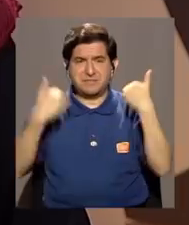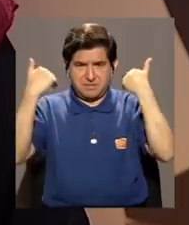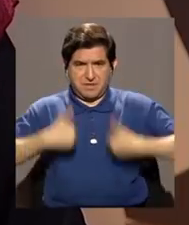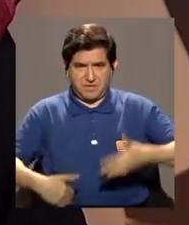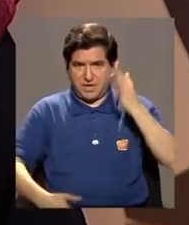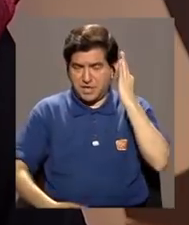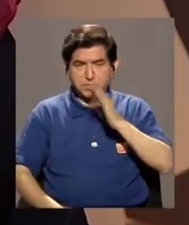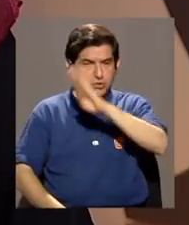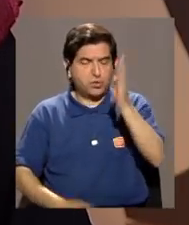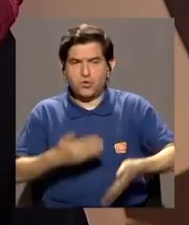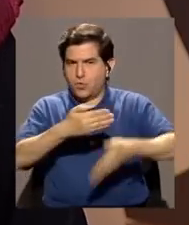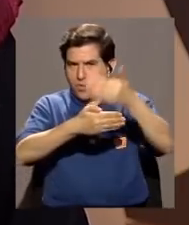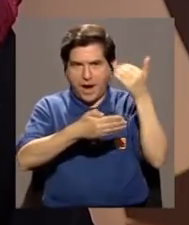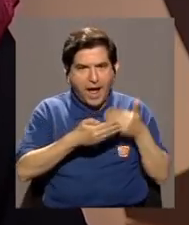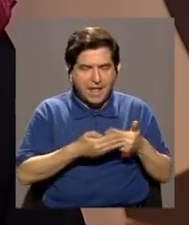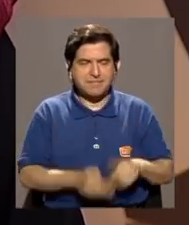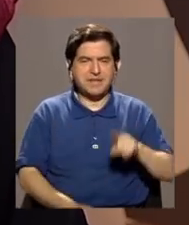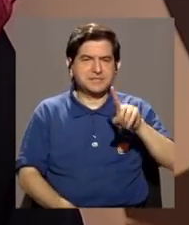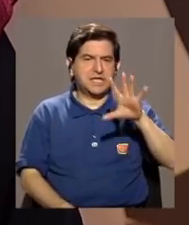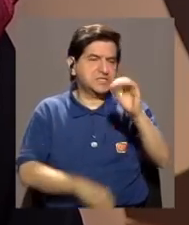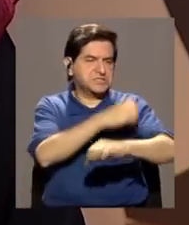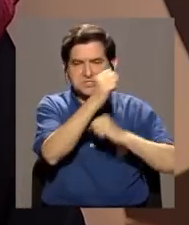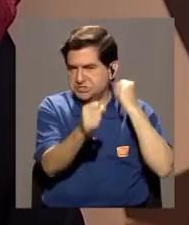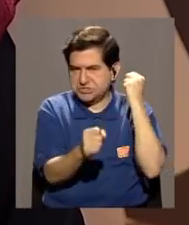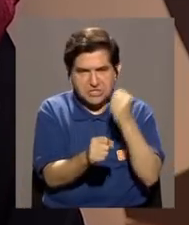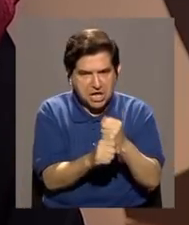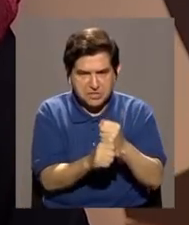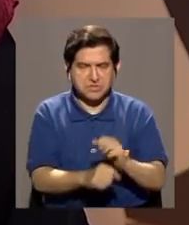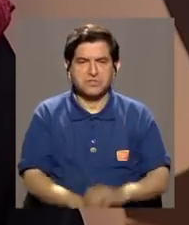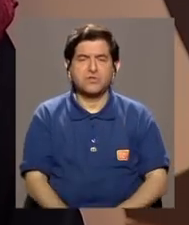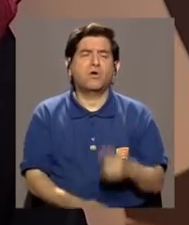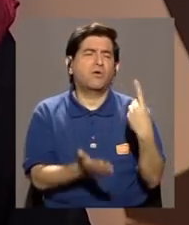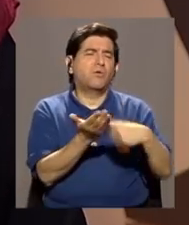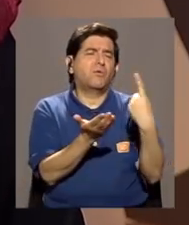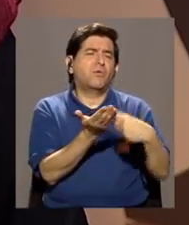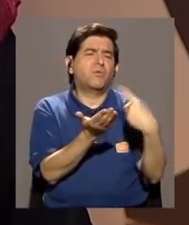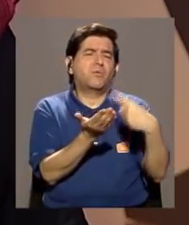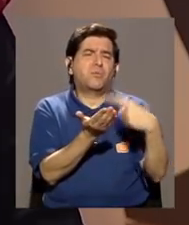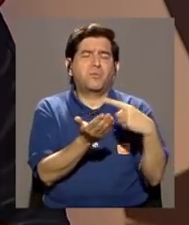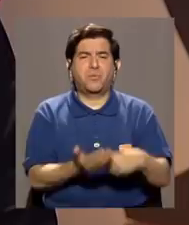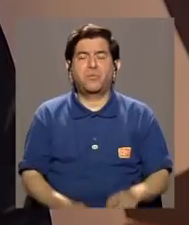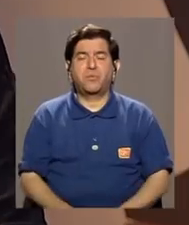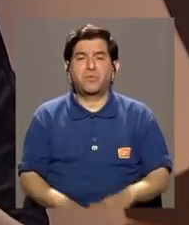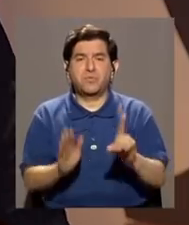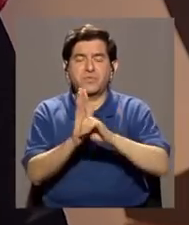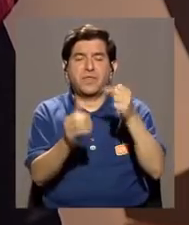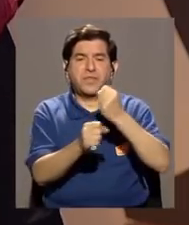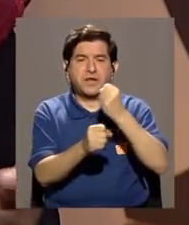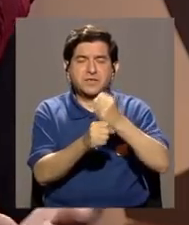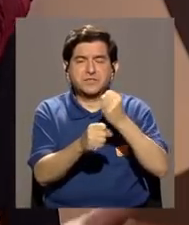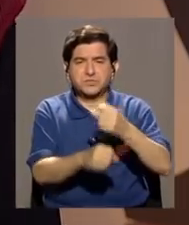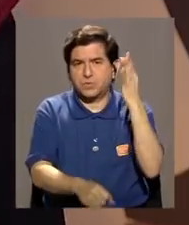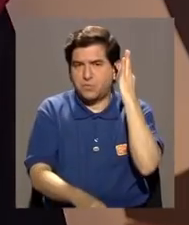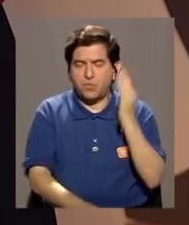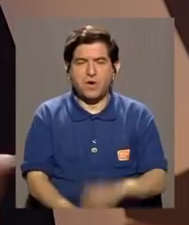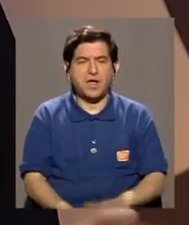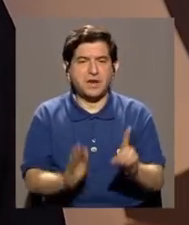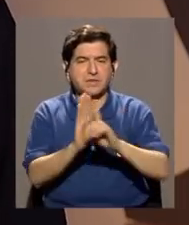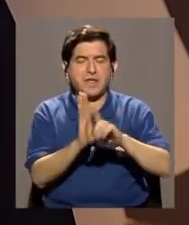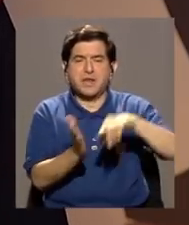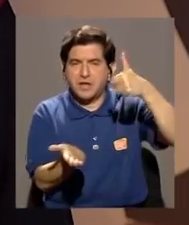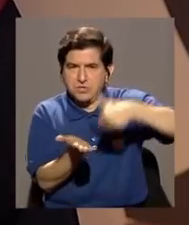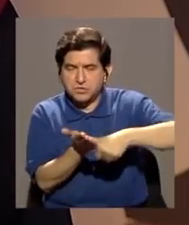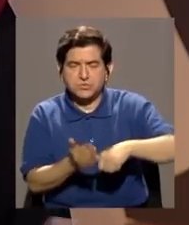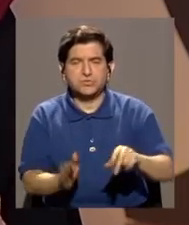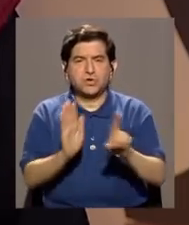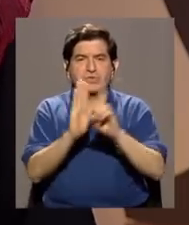nunca lo ha sido no lo ha sido en 150 años si de discusión por ejemplo de derechos laborales de las mujeres del derecho